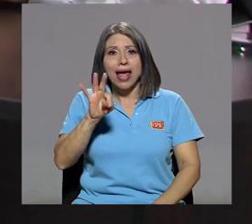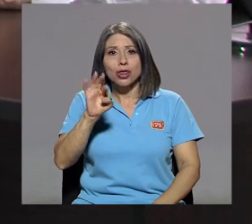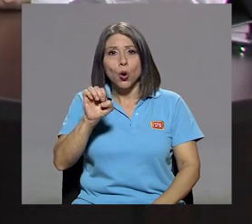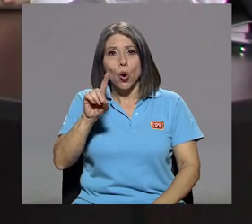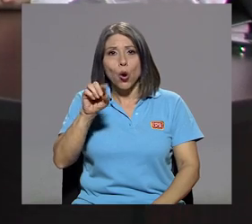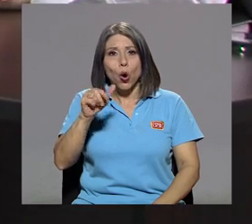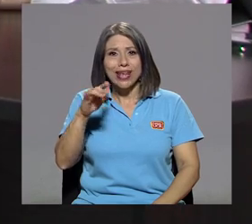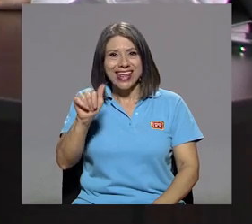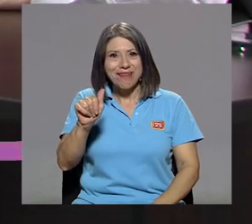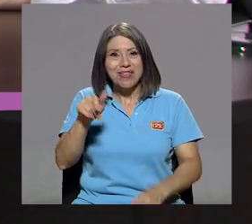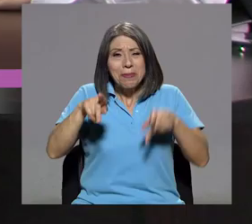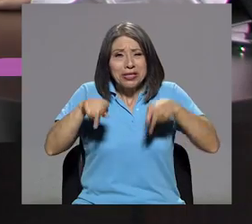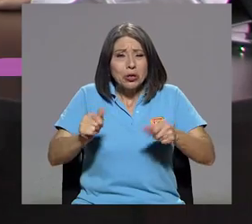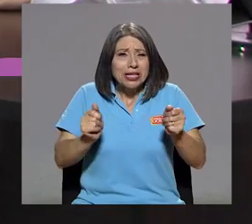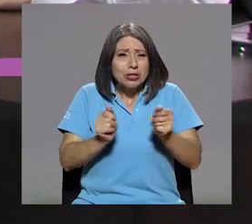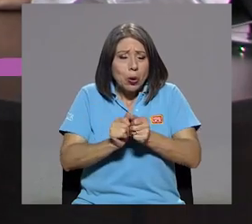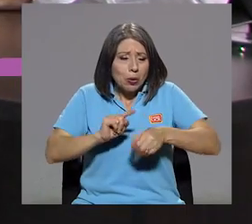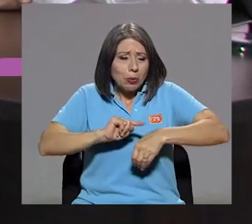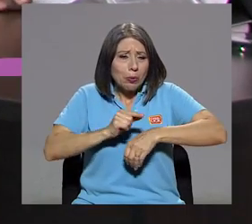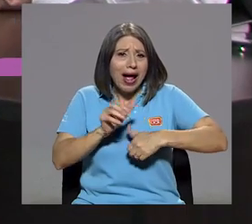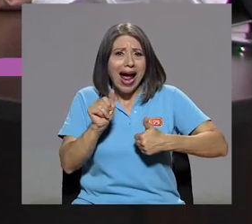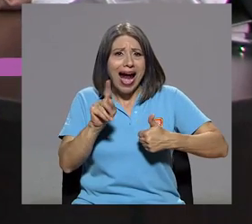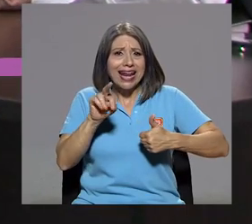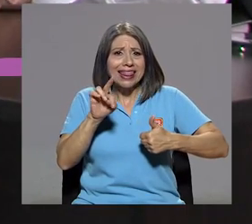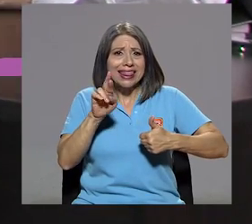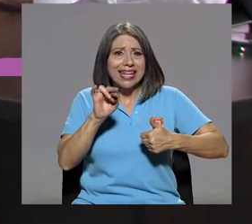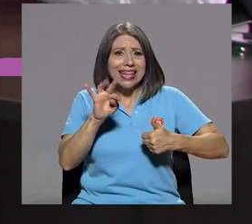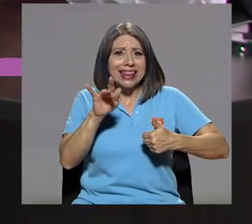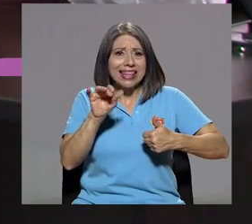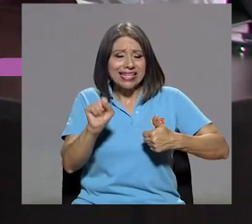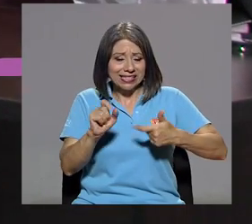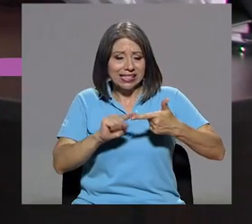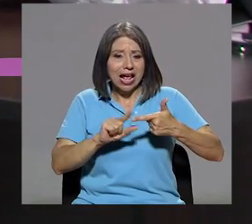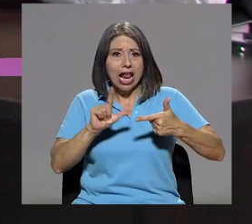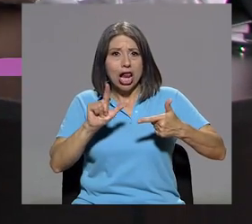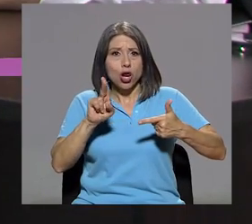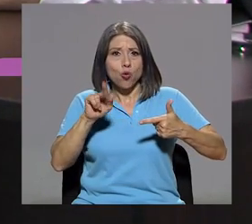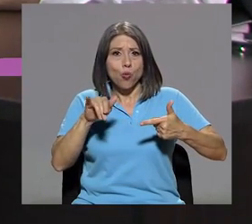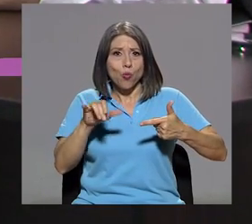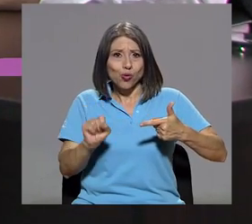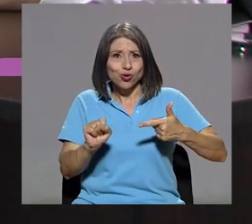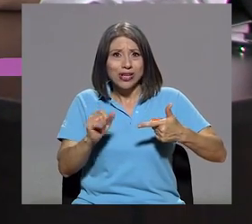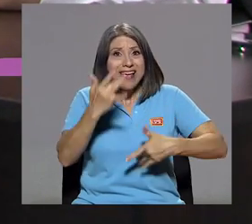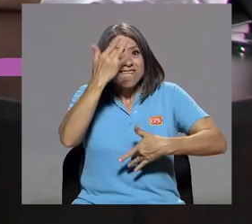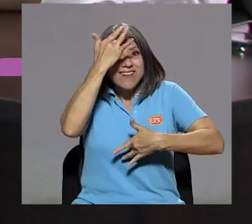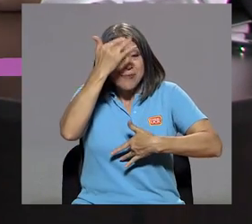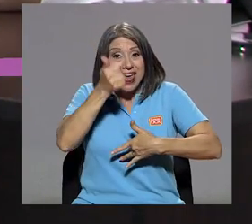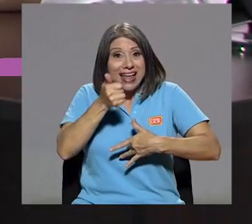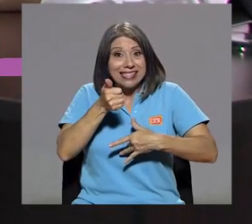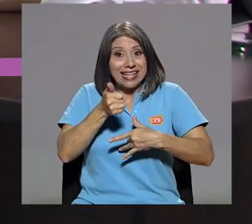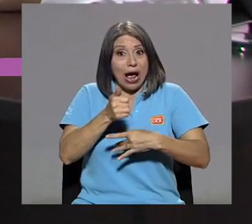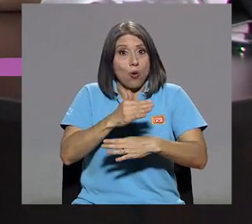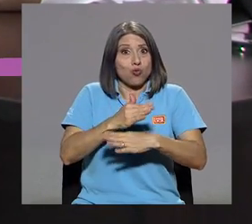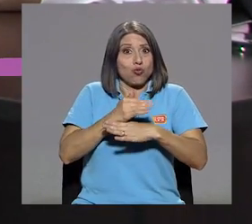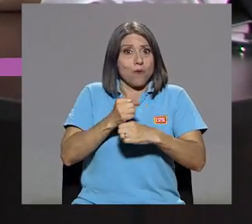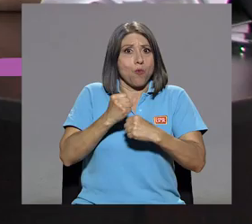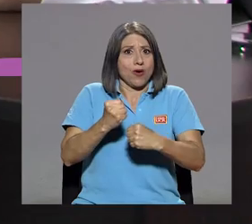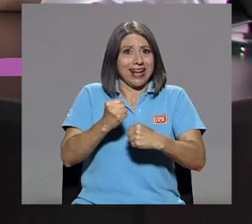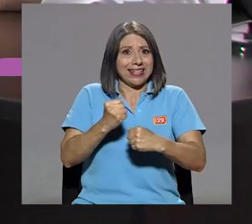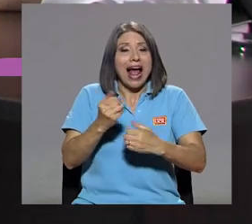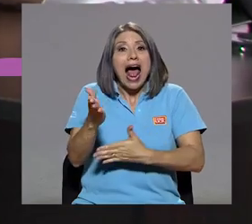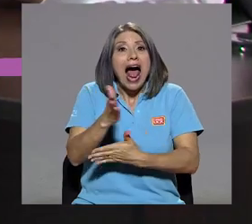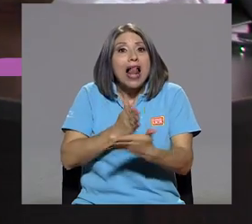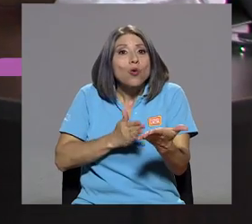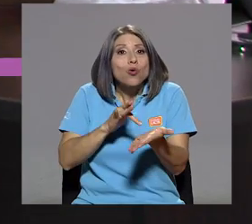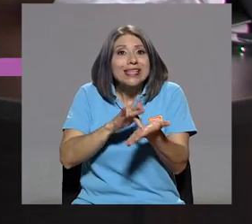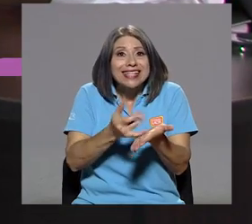señoras que tienen artritis, que tienen lupus, que tienen enfermedades autoinmunes en general, algunos de los tratamientos que ellas tienen